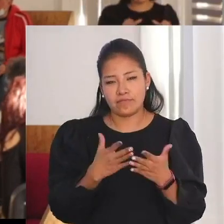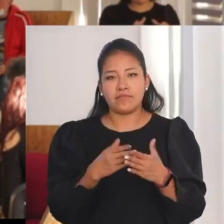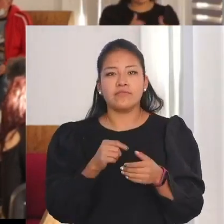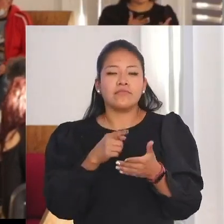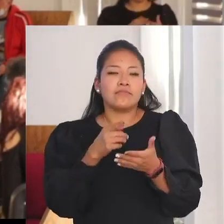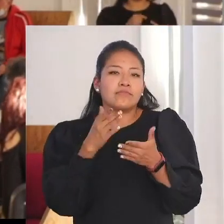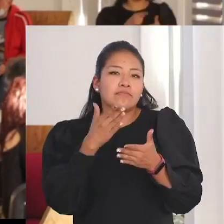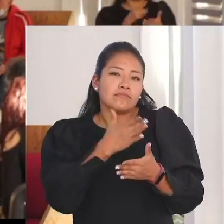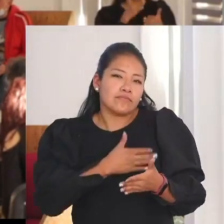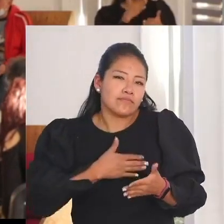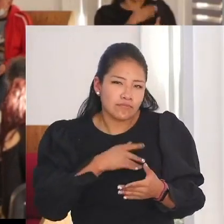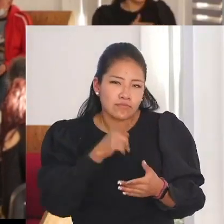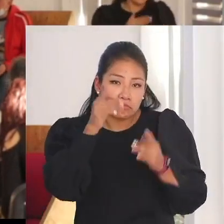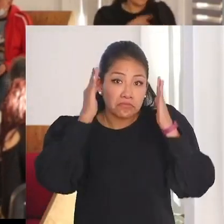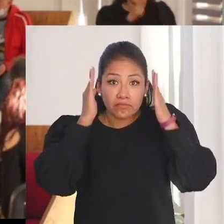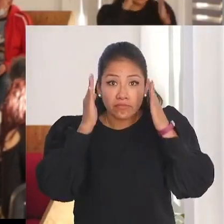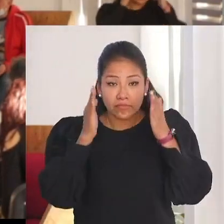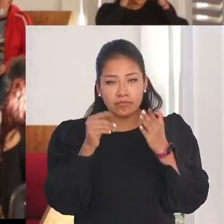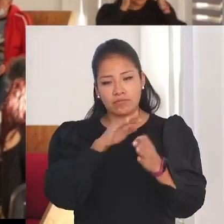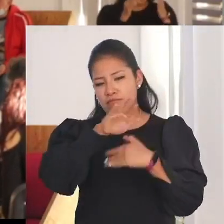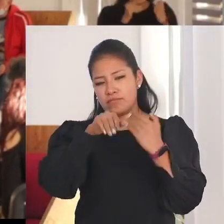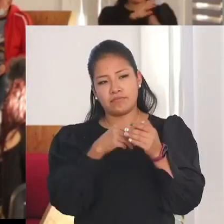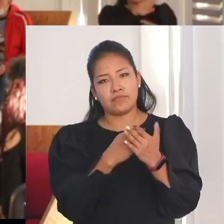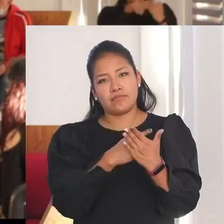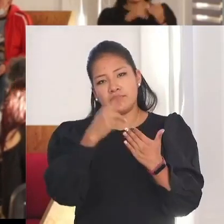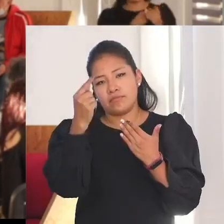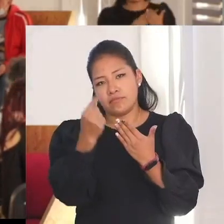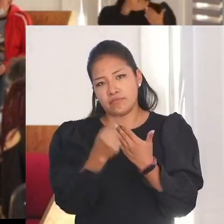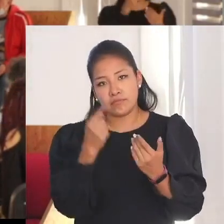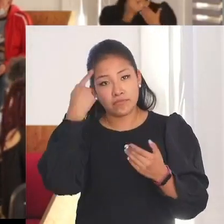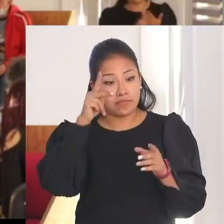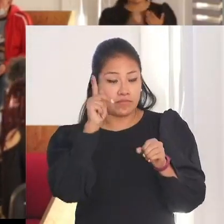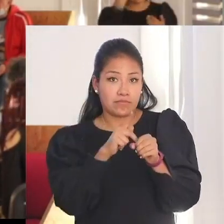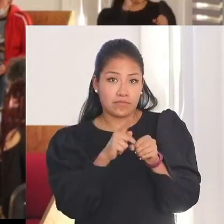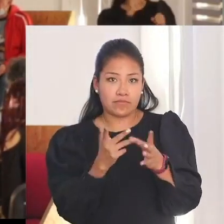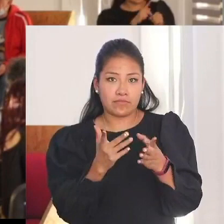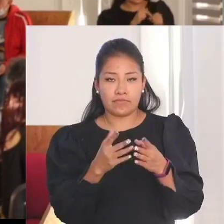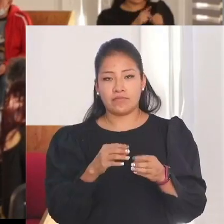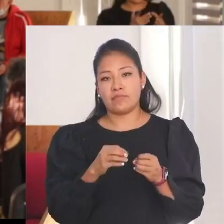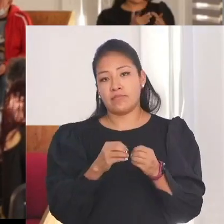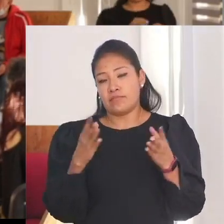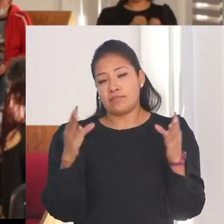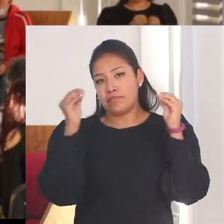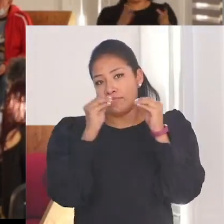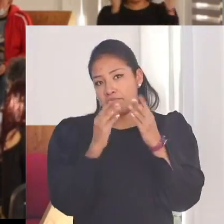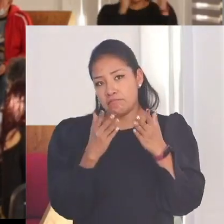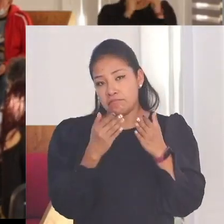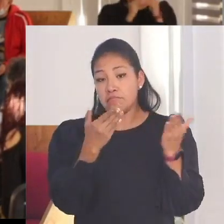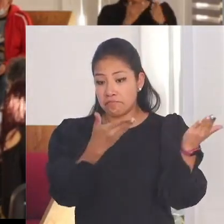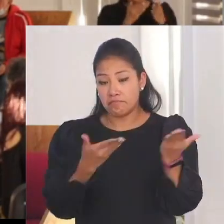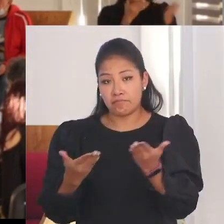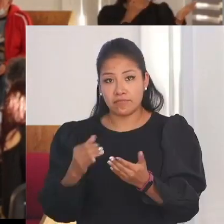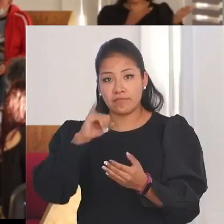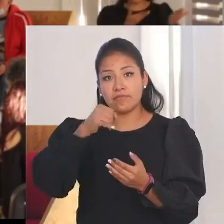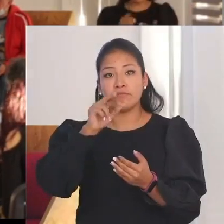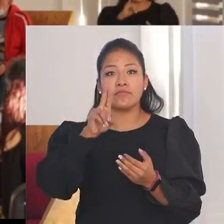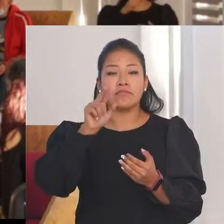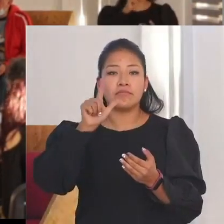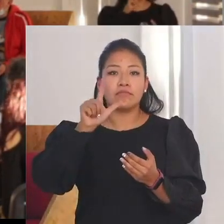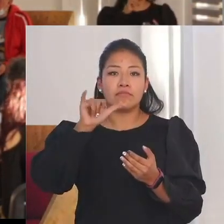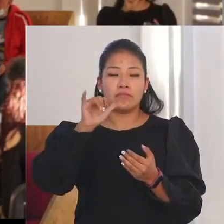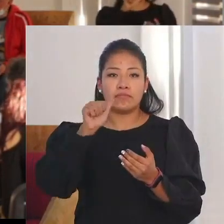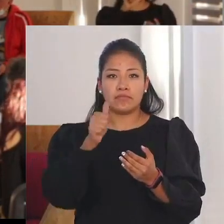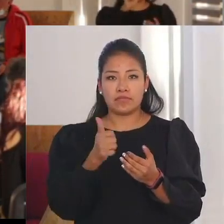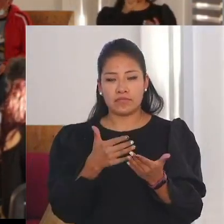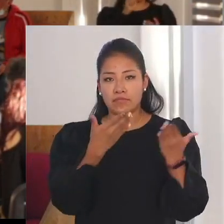estar atentos a nuestra programación para seguir participando en ella y sin más Julia te doy la palabra de nuevos agradezco Pablo